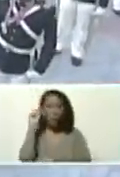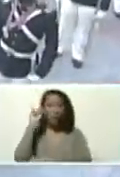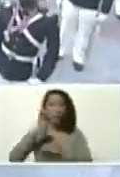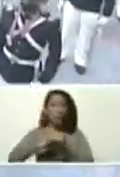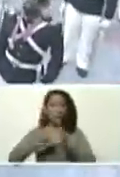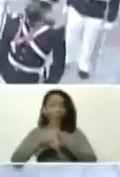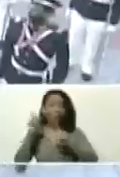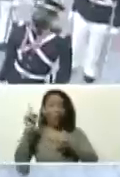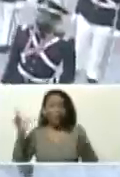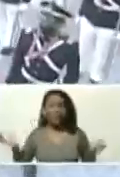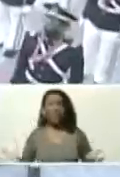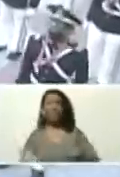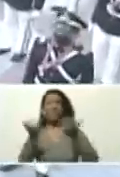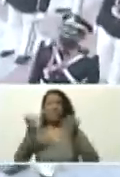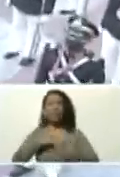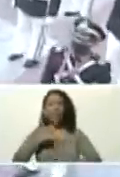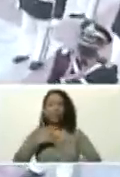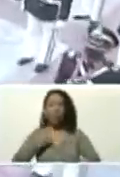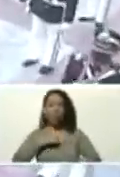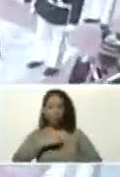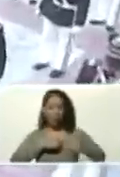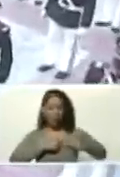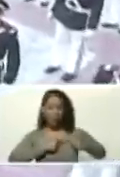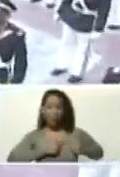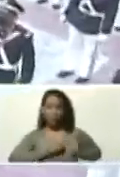llamarada que sentimos en nuestro pecho.